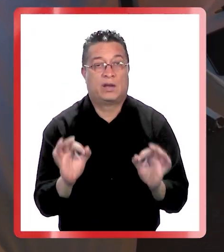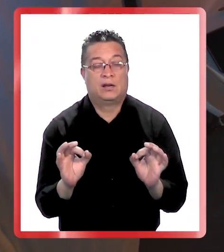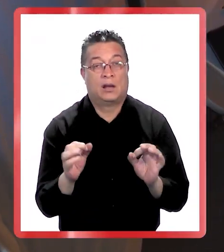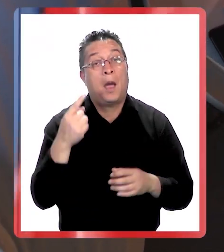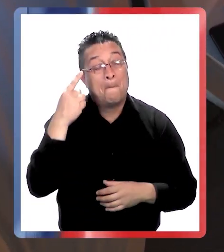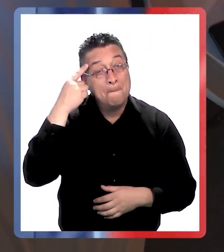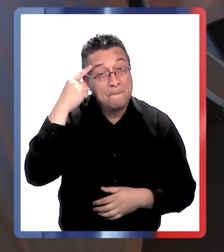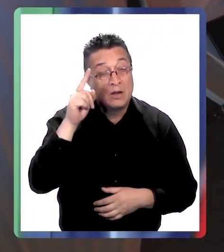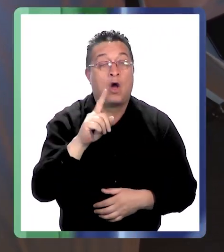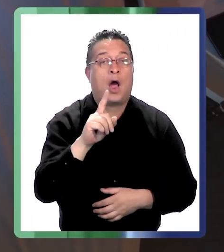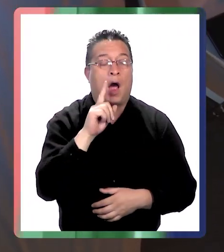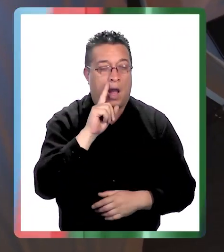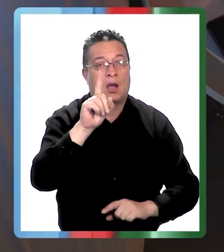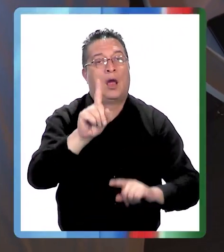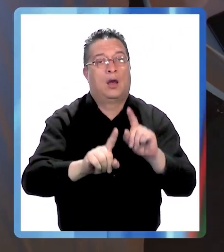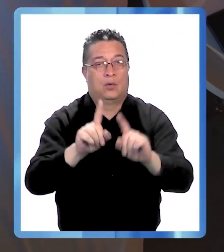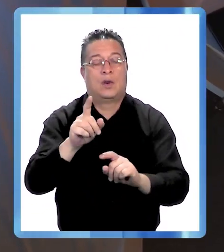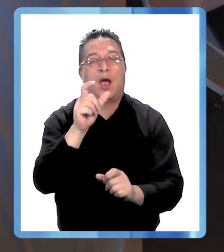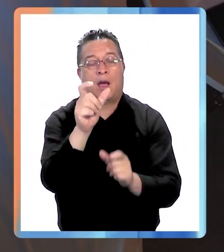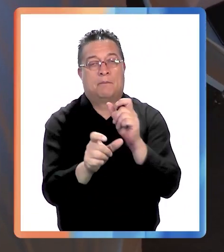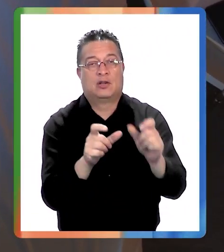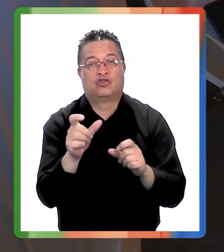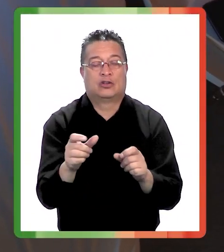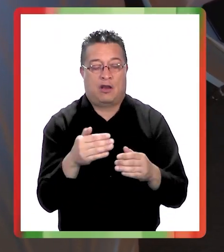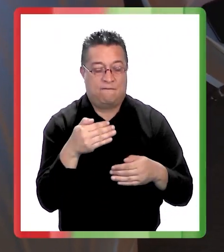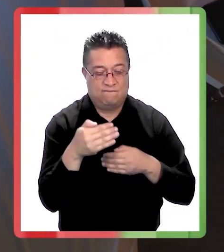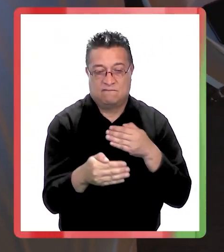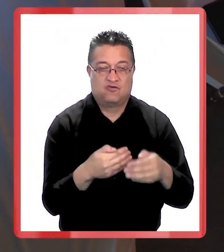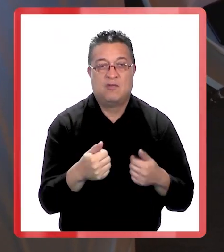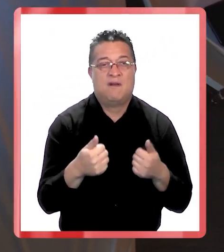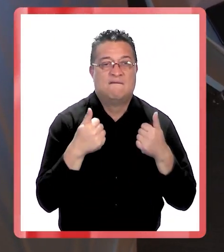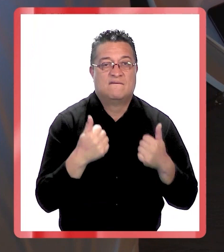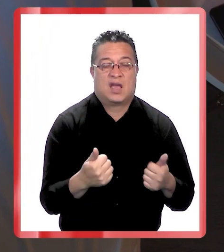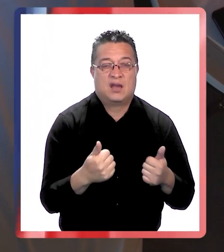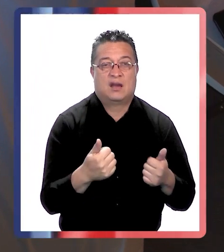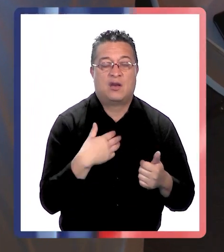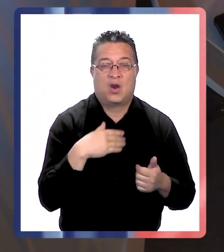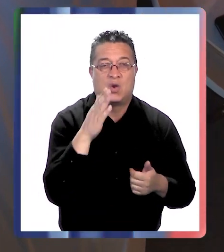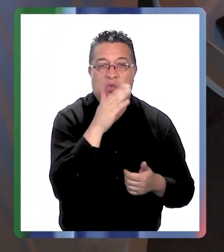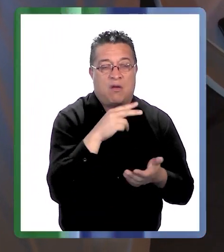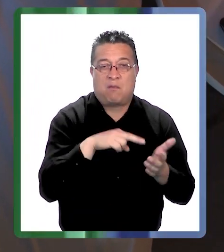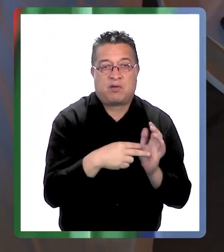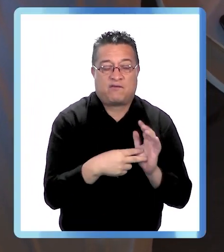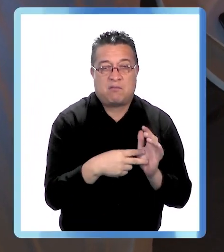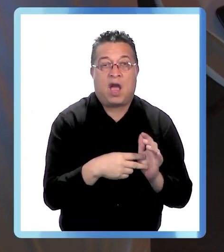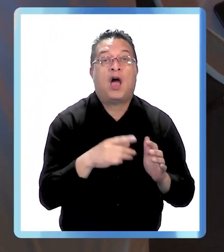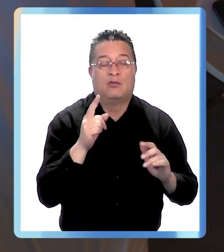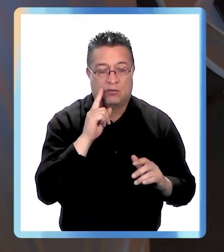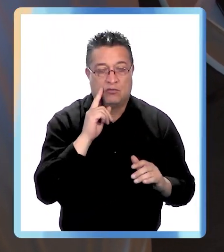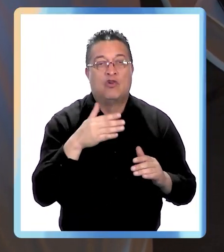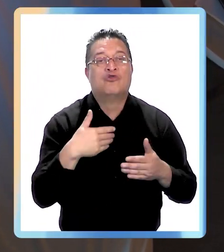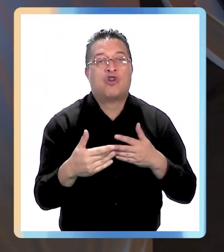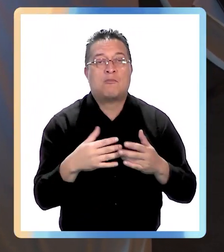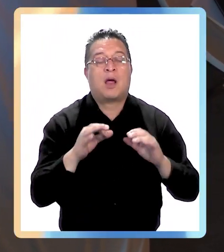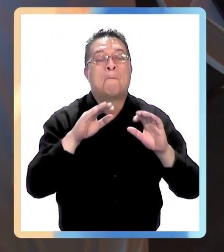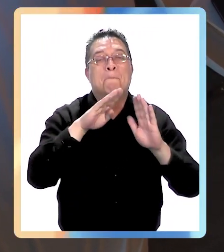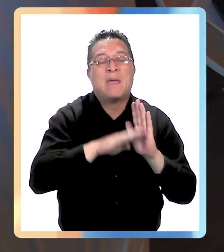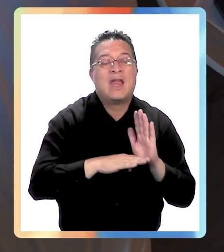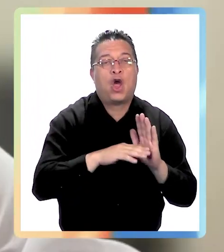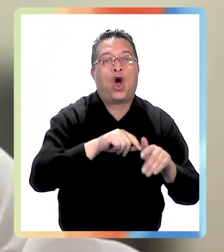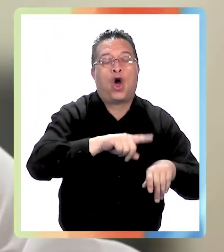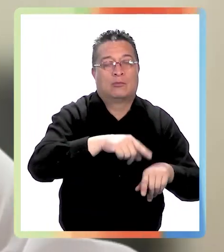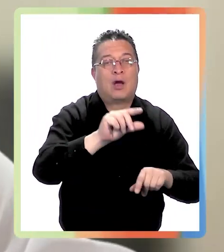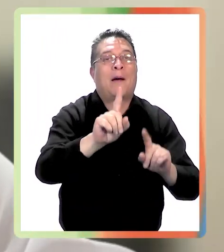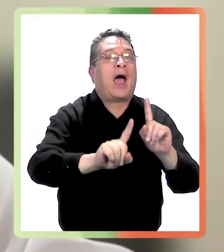pero hay también personas que funcionan bien en el fondo, que no tienen ningún problema y habitualmente duermen menos horas.